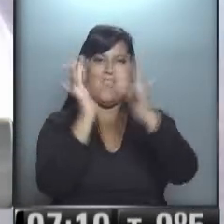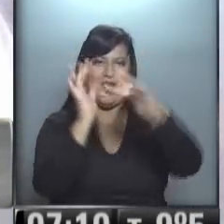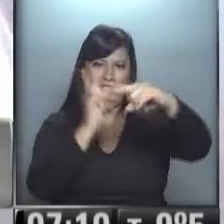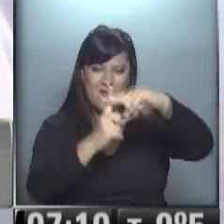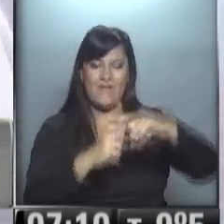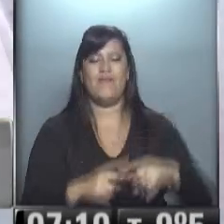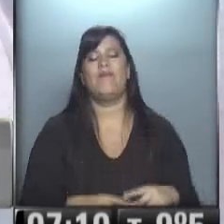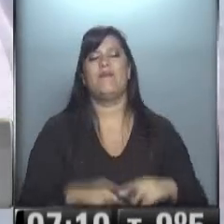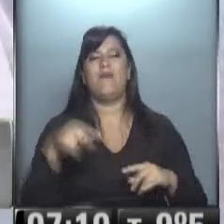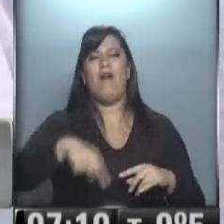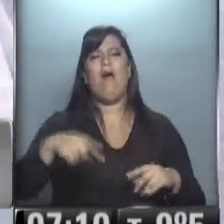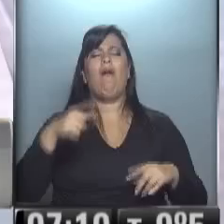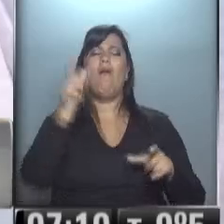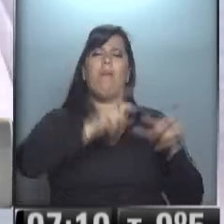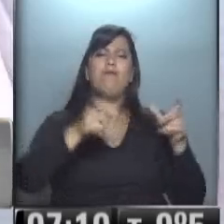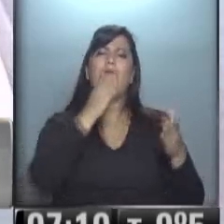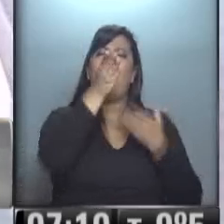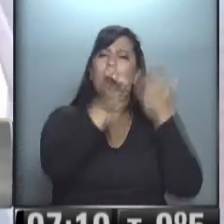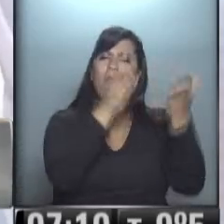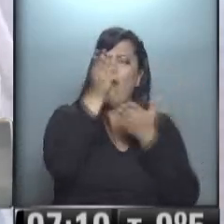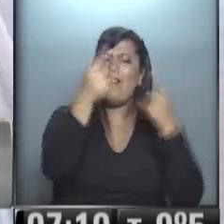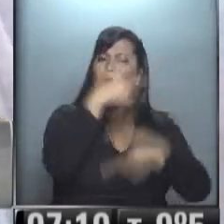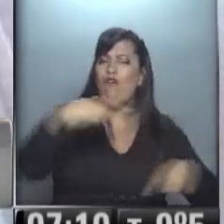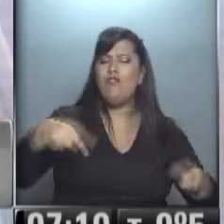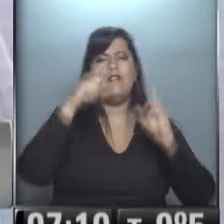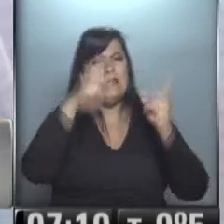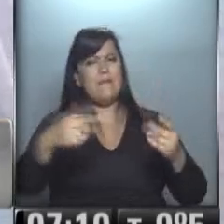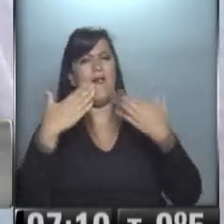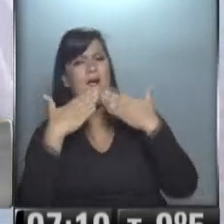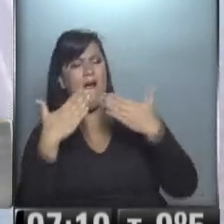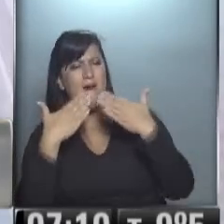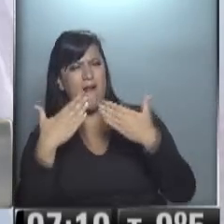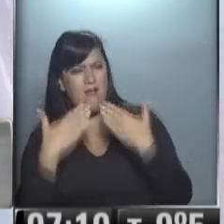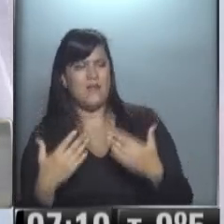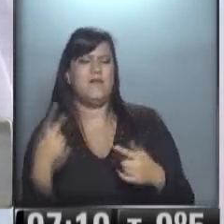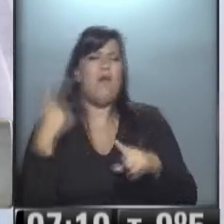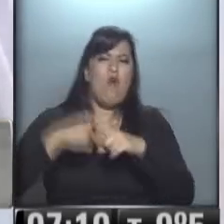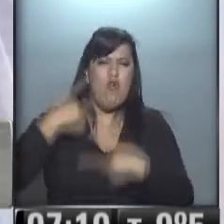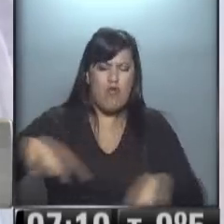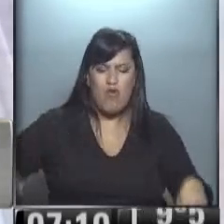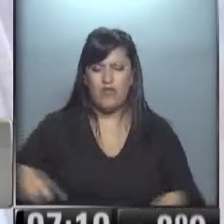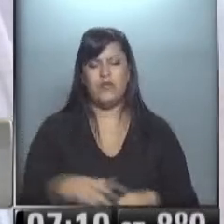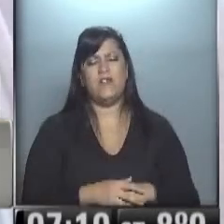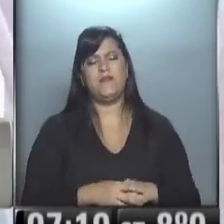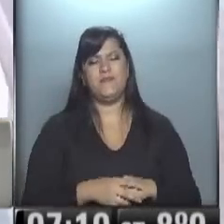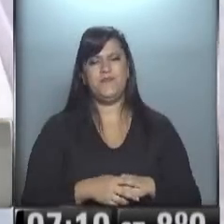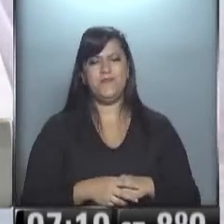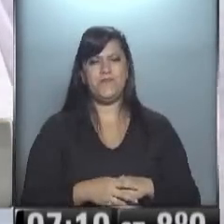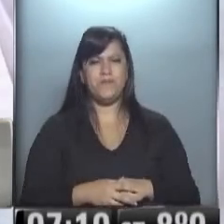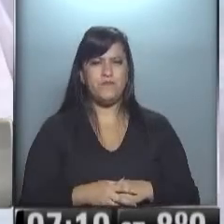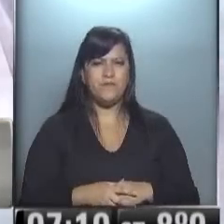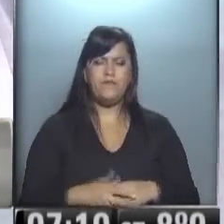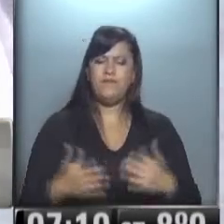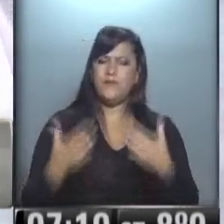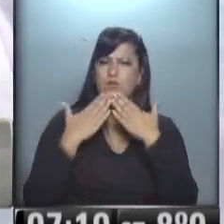decíamos, viene a pedir y a agradecer al patrono del pan y del trabajo, Alejandro Silvia.